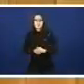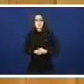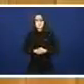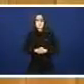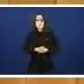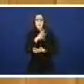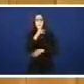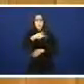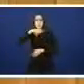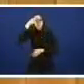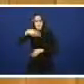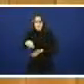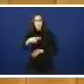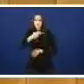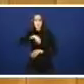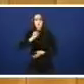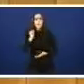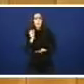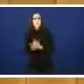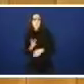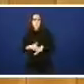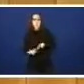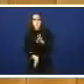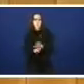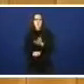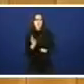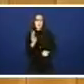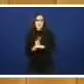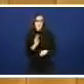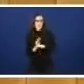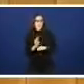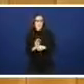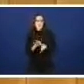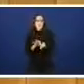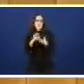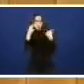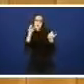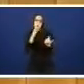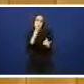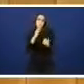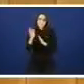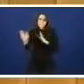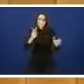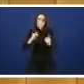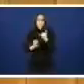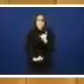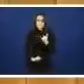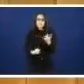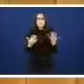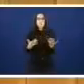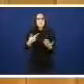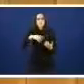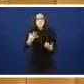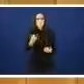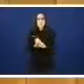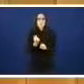Como saben, a aposta deste Goberno polo mantemento e mellorado os servicios públicos nunha época de crise é factible mediante un profundo exercicio de